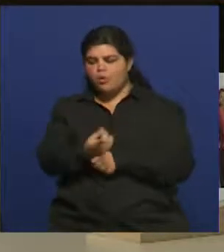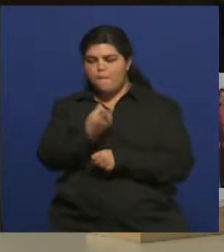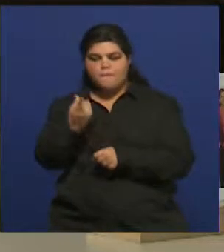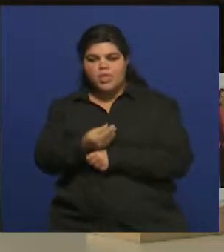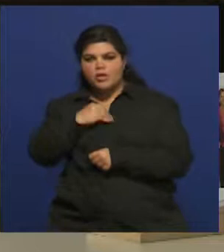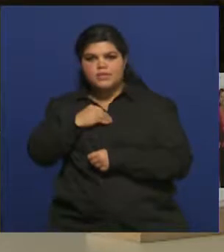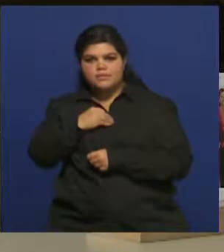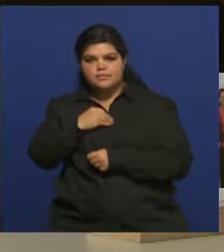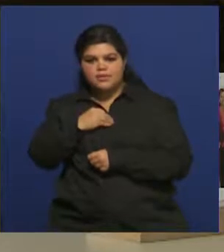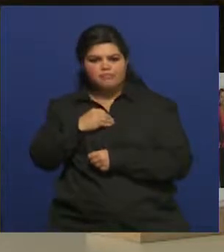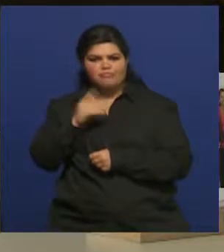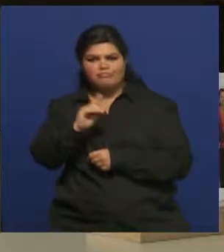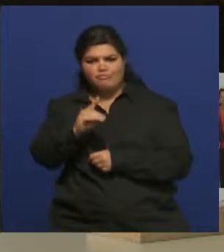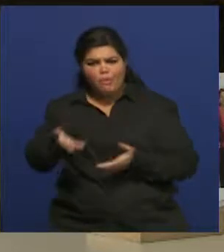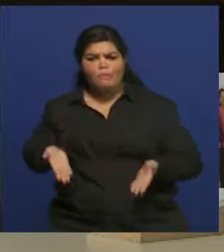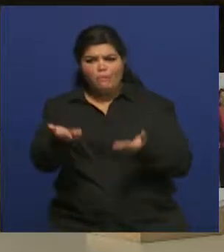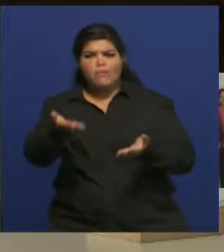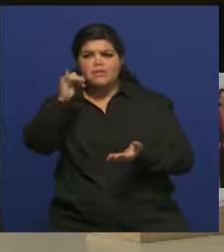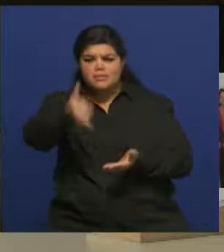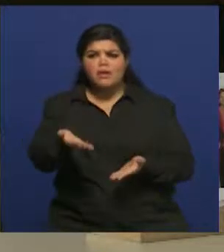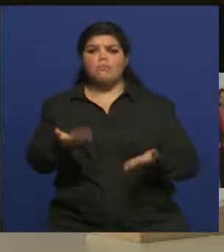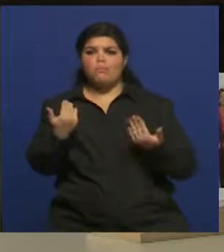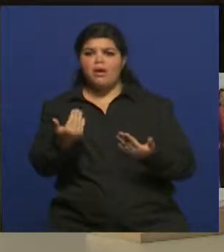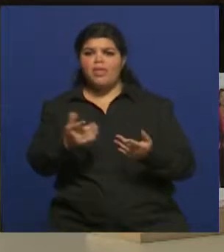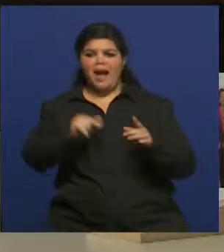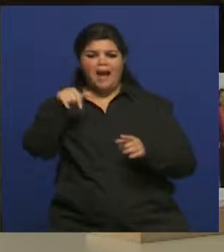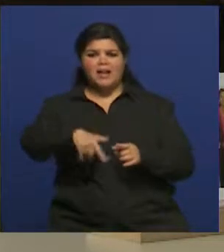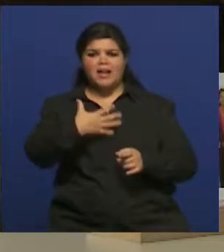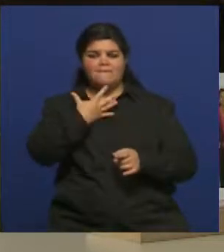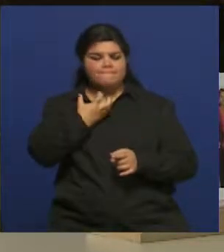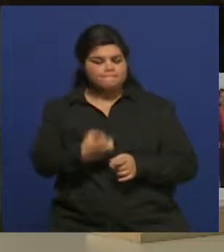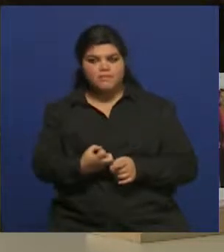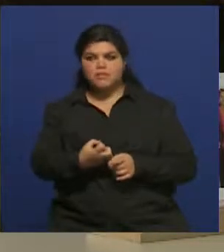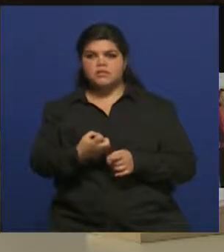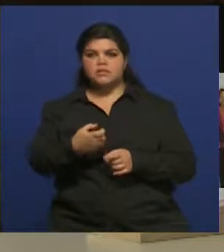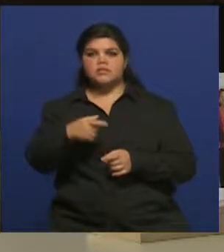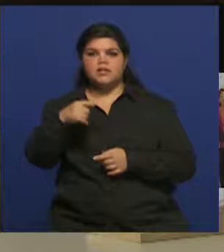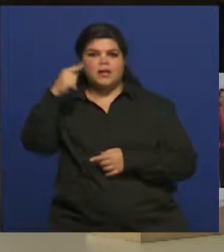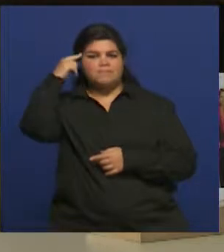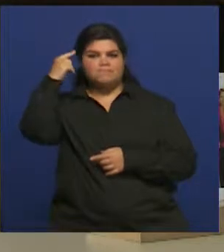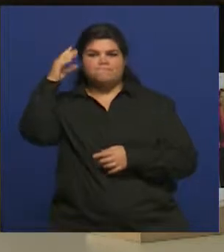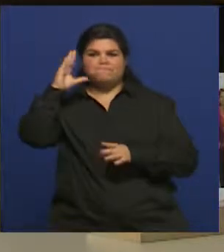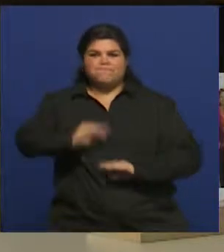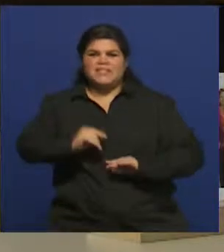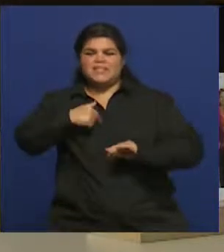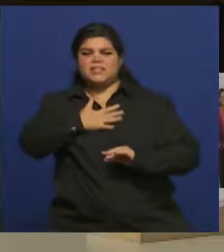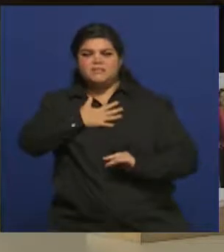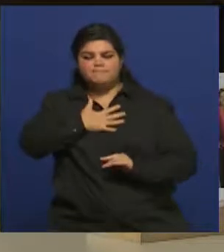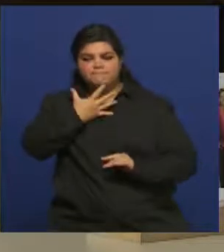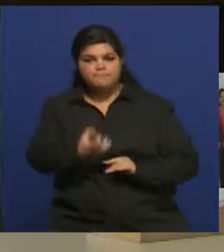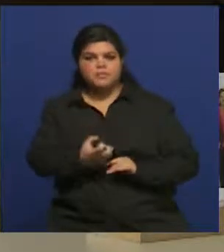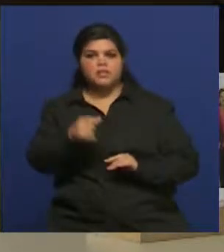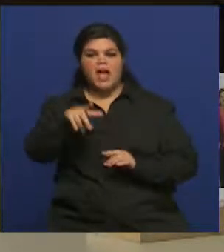nuestra institución en general llegan jóvenes con muy baja autoestima intelectual, con un déficit